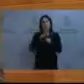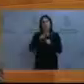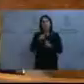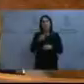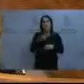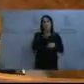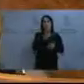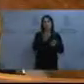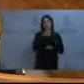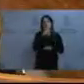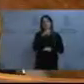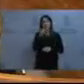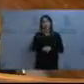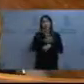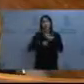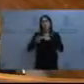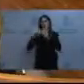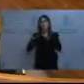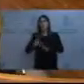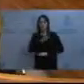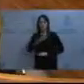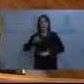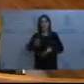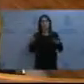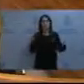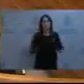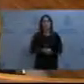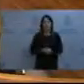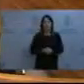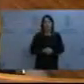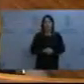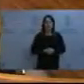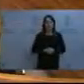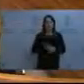Gracias. Gracias, señoría. Tiene la palabra el Consejo de Gobierno.